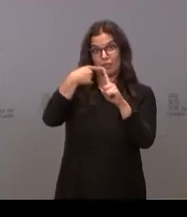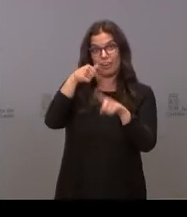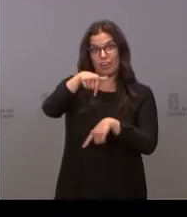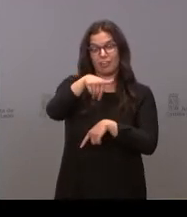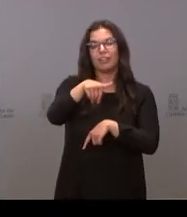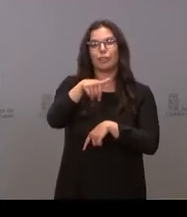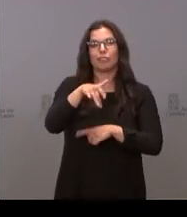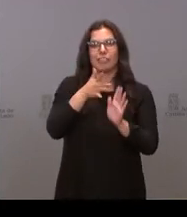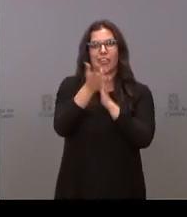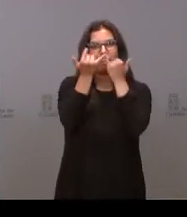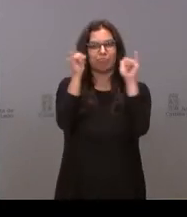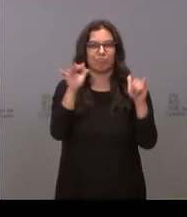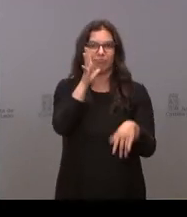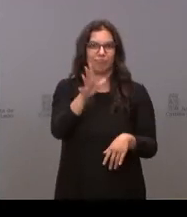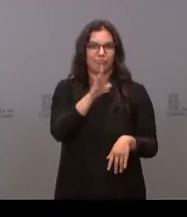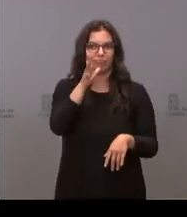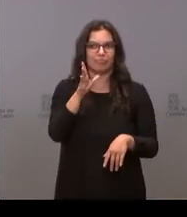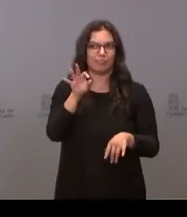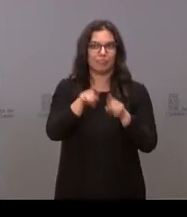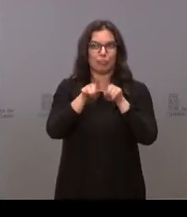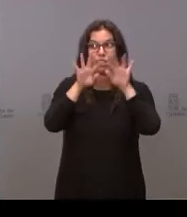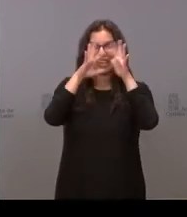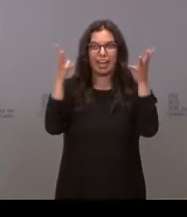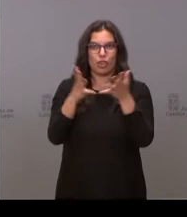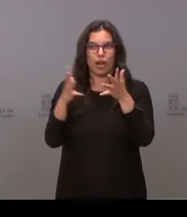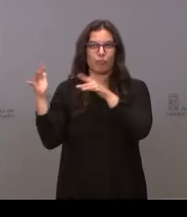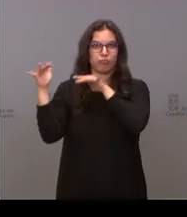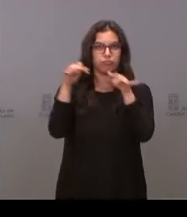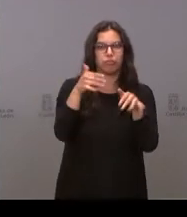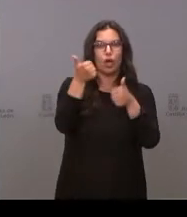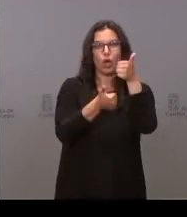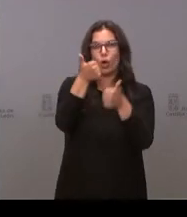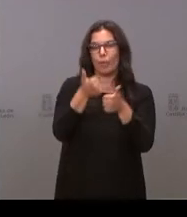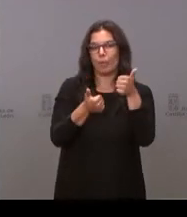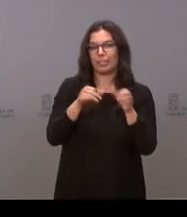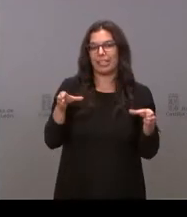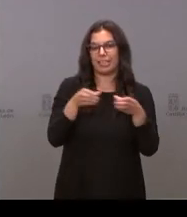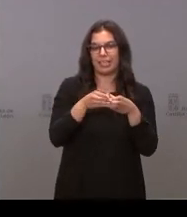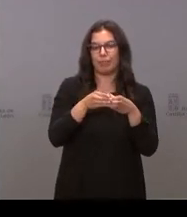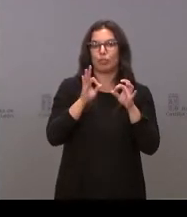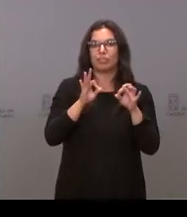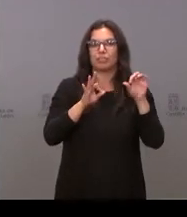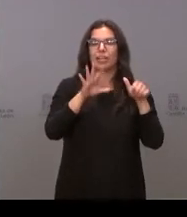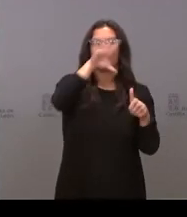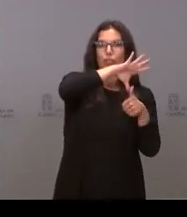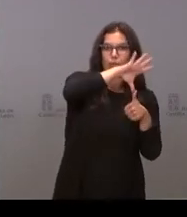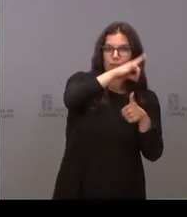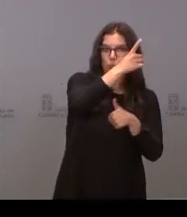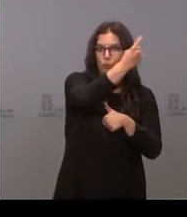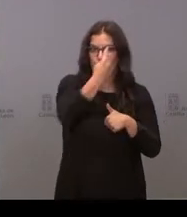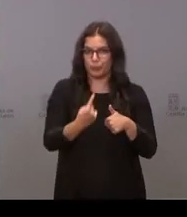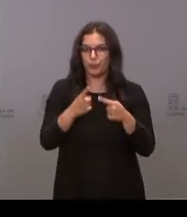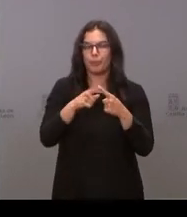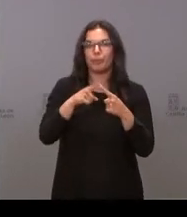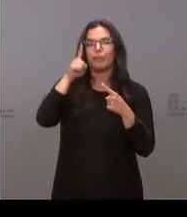acontecimiento que sin duda de ámbito internacional, en el cual competirá un equipo de Norteamérica, competirá el campeón